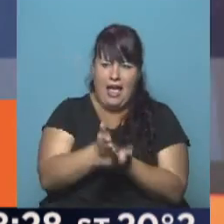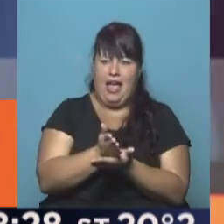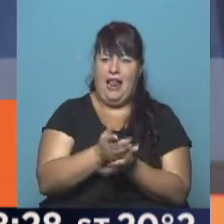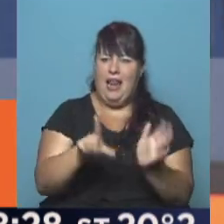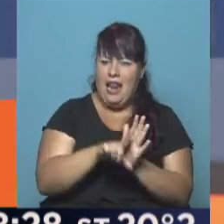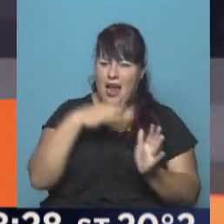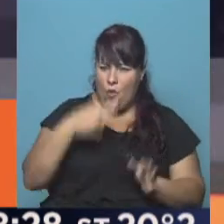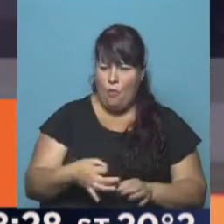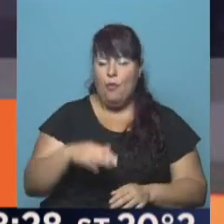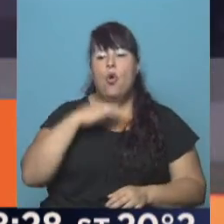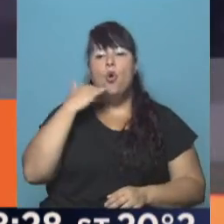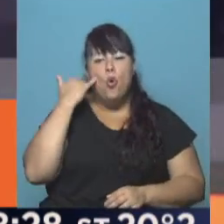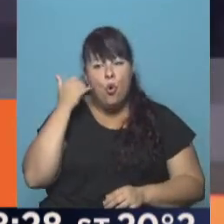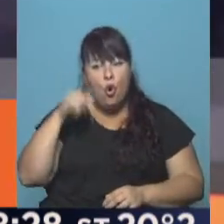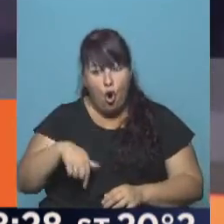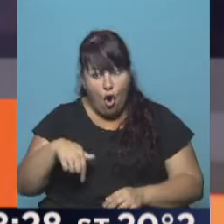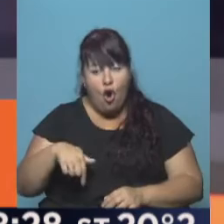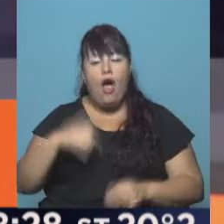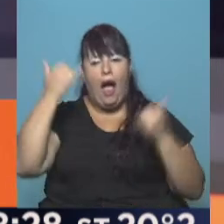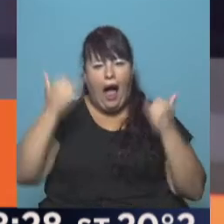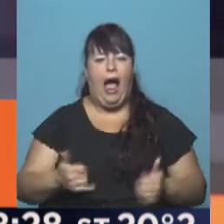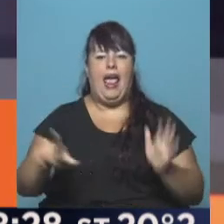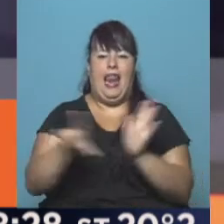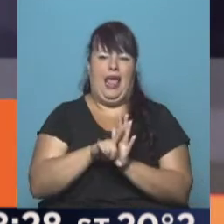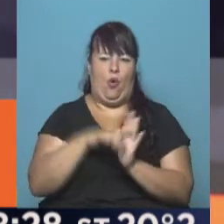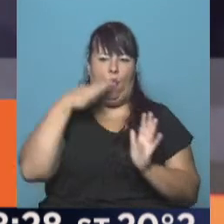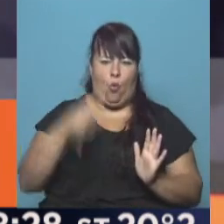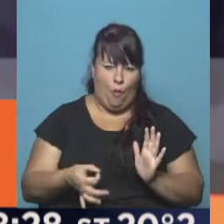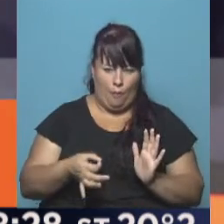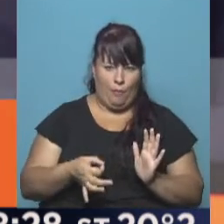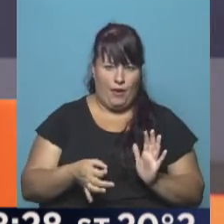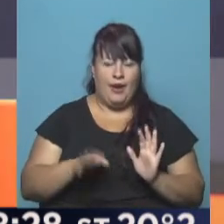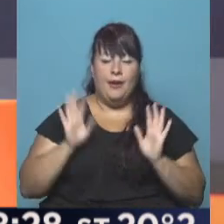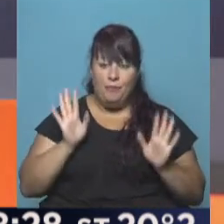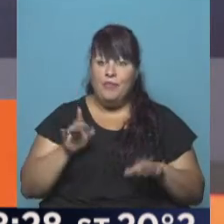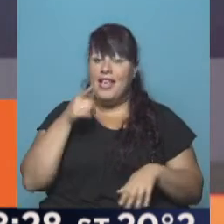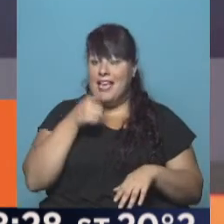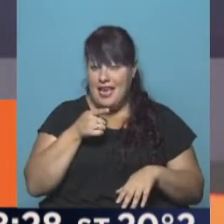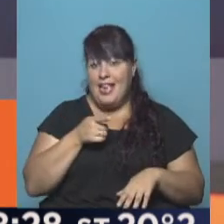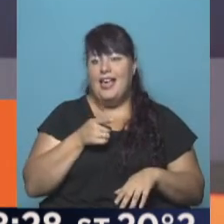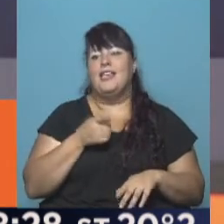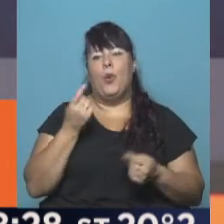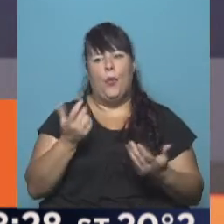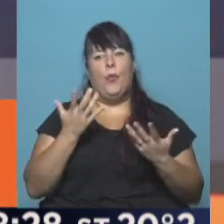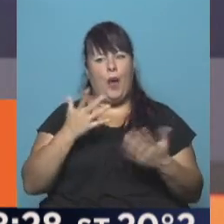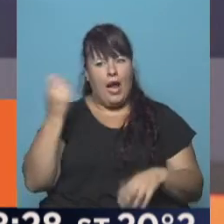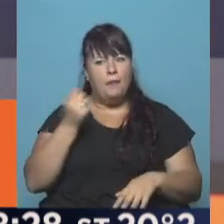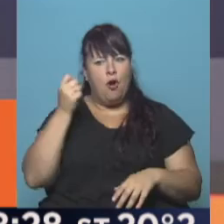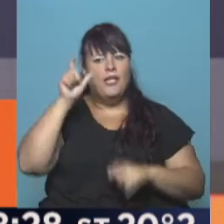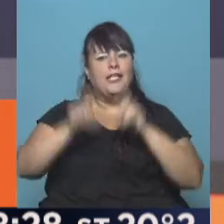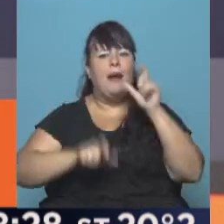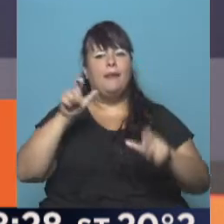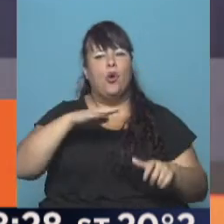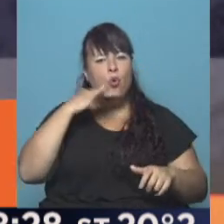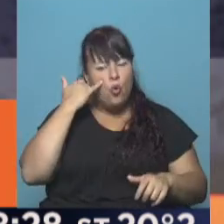norma jujuy hoy aplica las leyes sí y eso tiene un valor para el jujeño